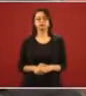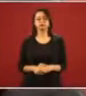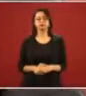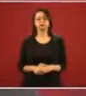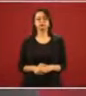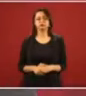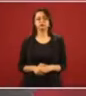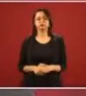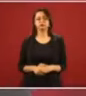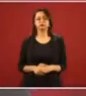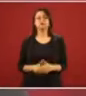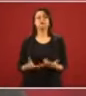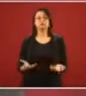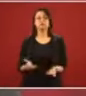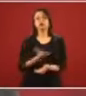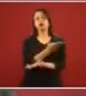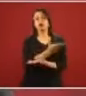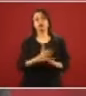obteniendo